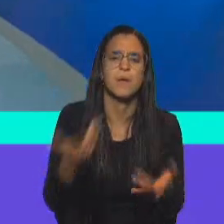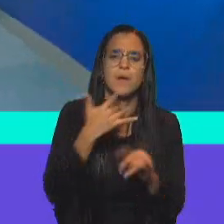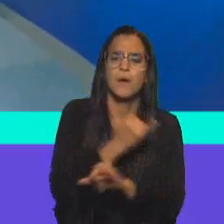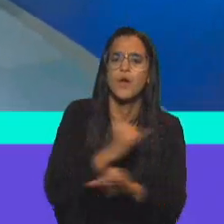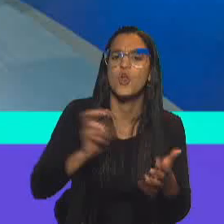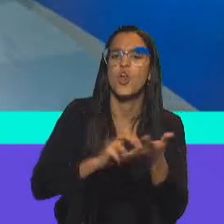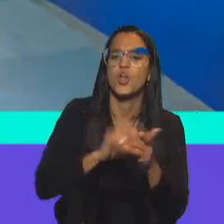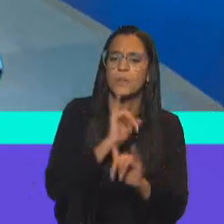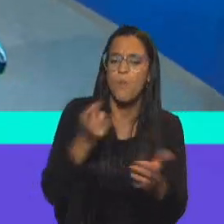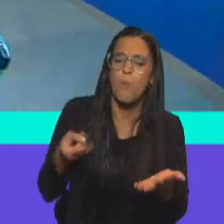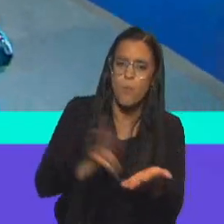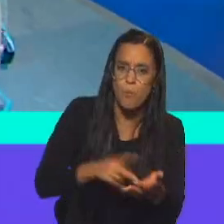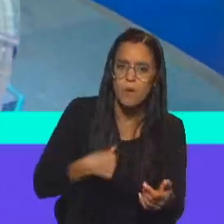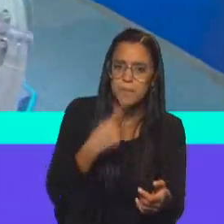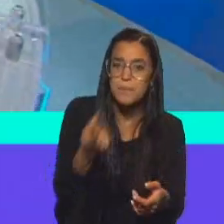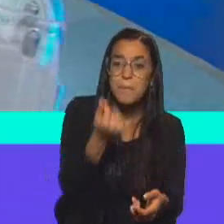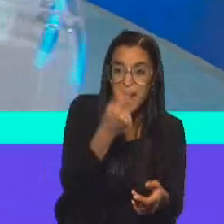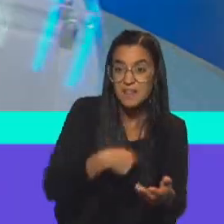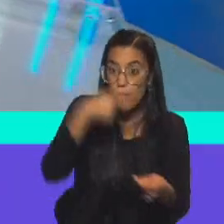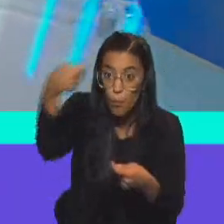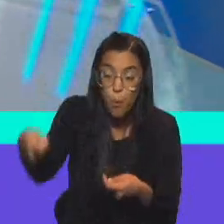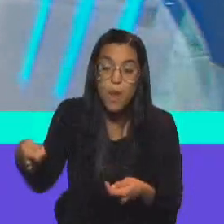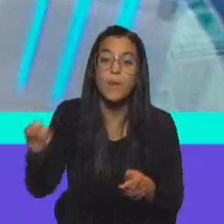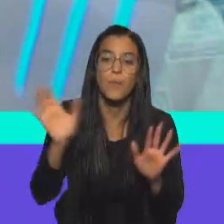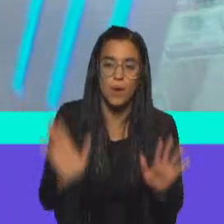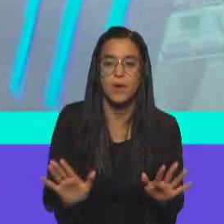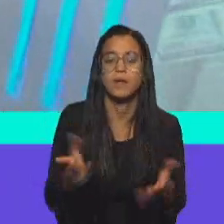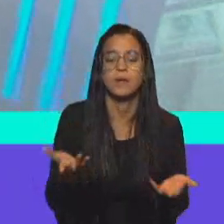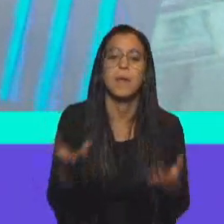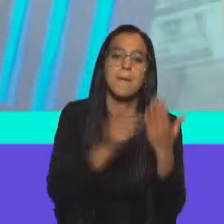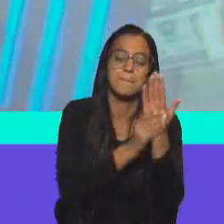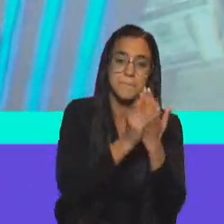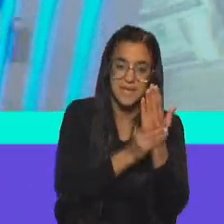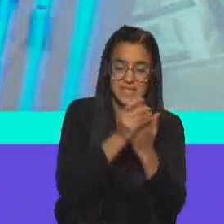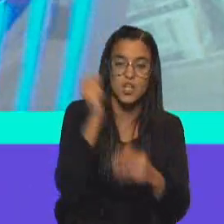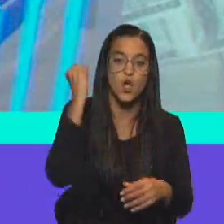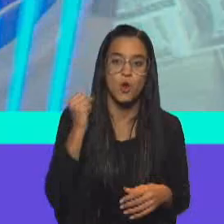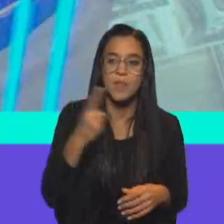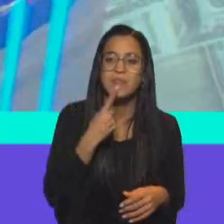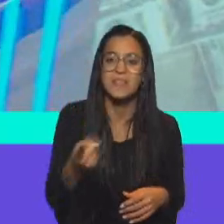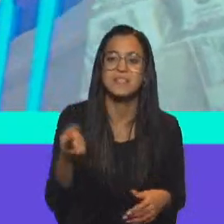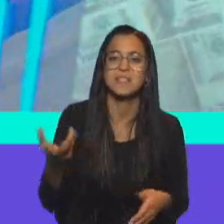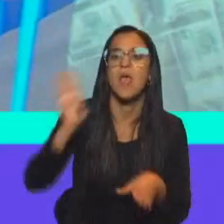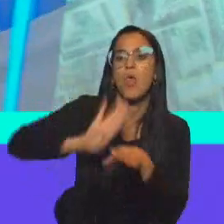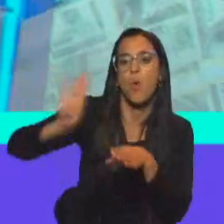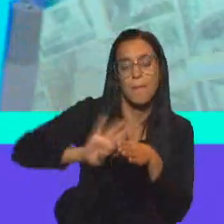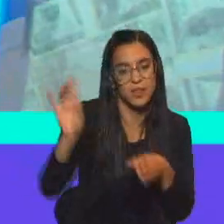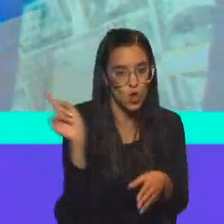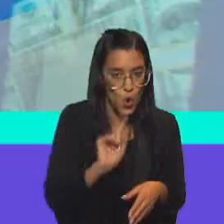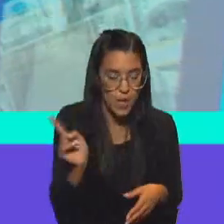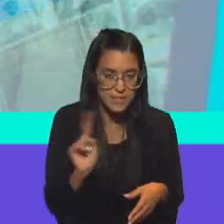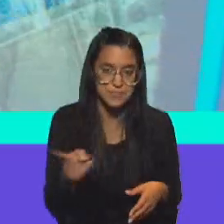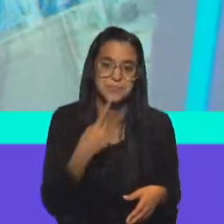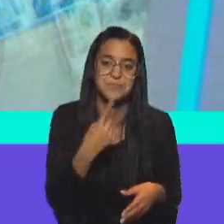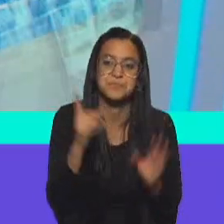te lo tenemos que volver a preguntar esa plata se devuelve claro eso es lo que desde el ministerio de economía te dicen esto no es endeudamiento así